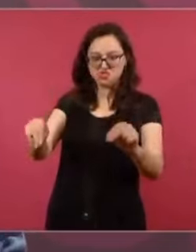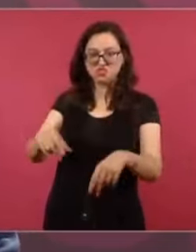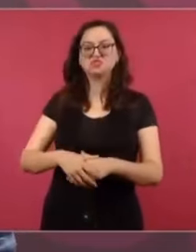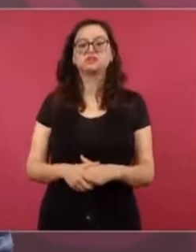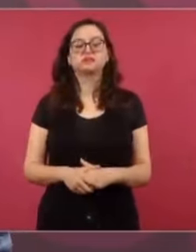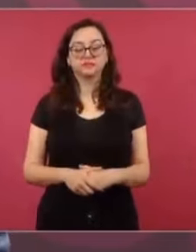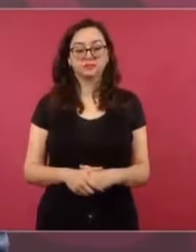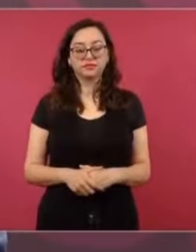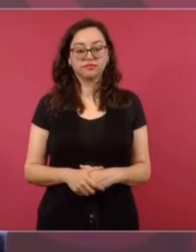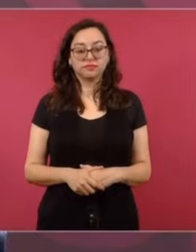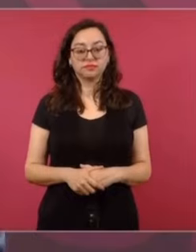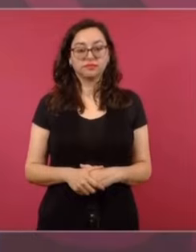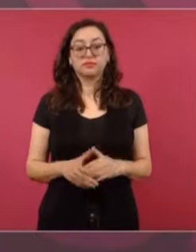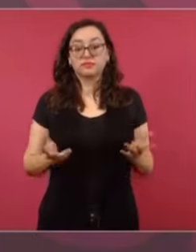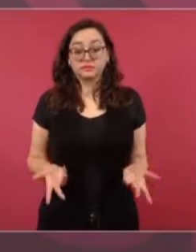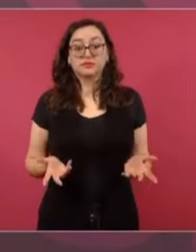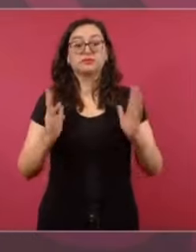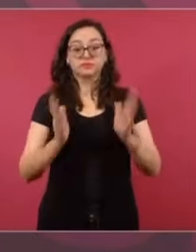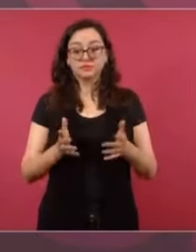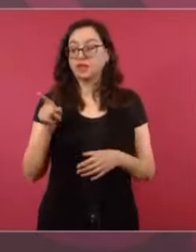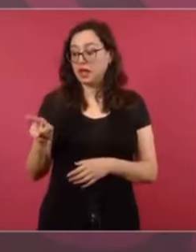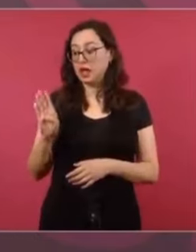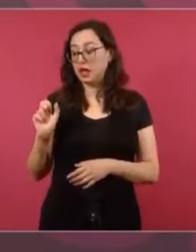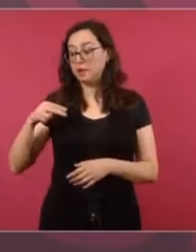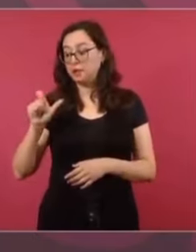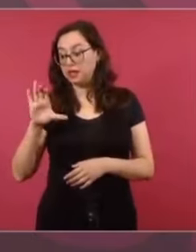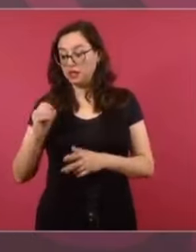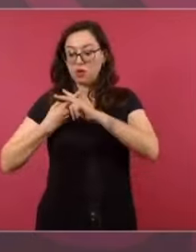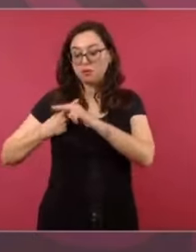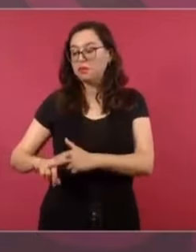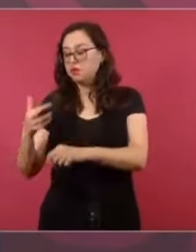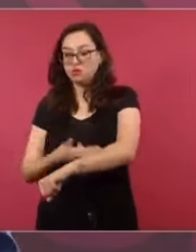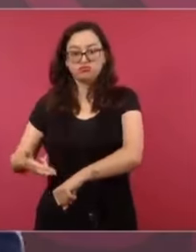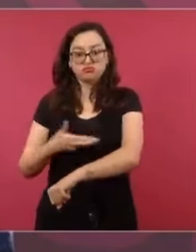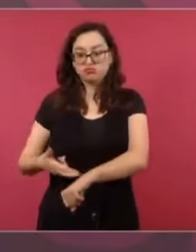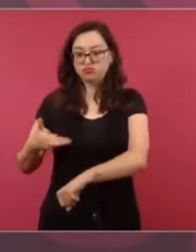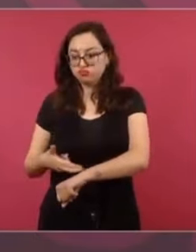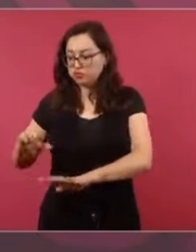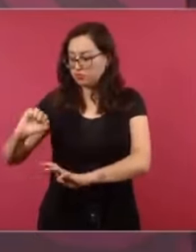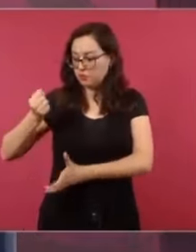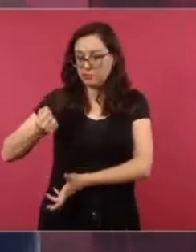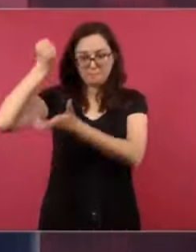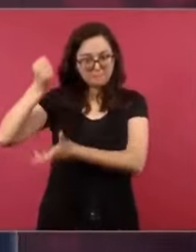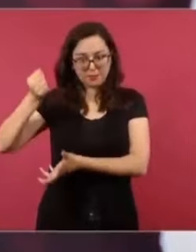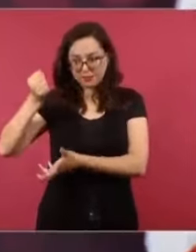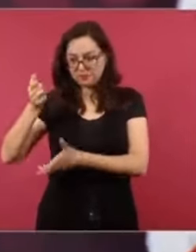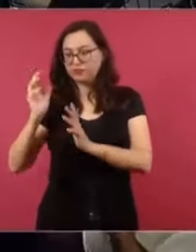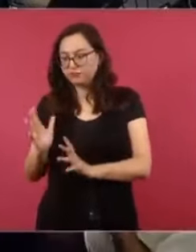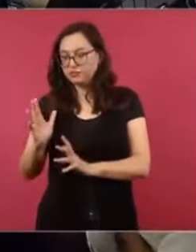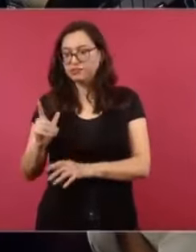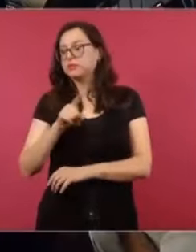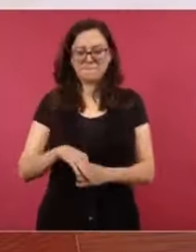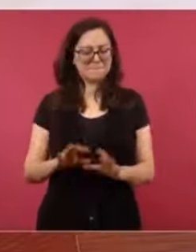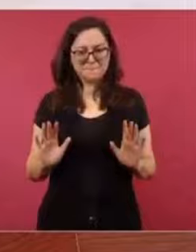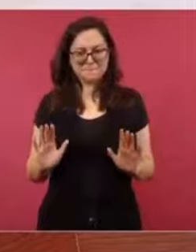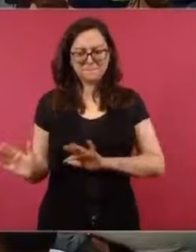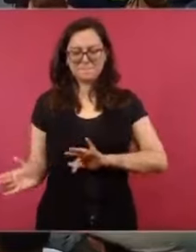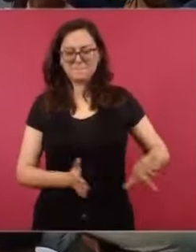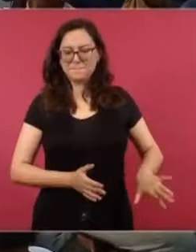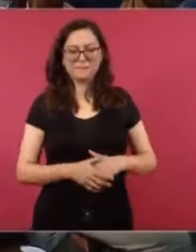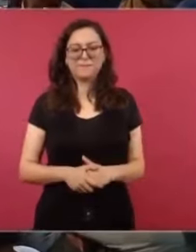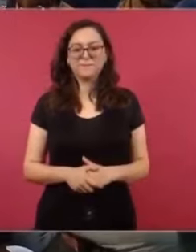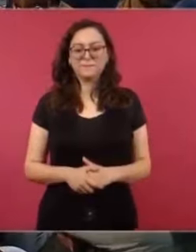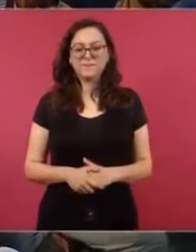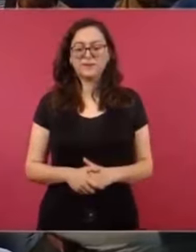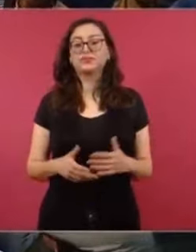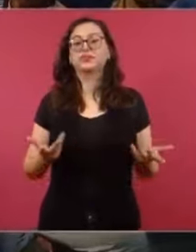Ya está en trámite el fideicomiso del Banco de México. Ya sabemos a quiénes hay que compensar. Ah,